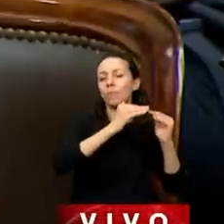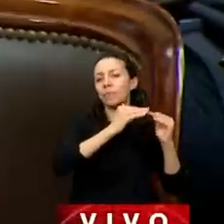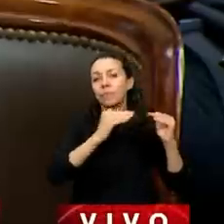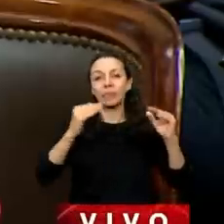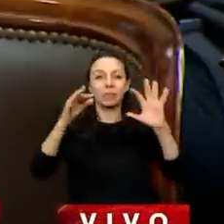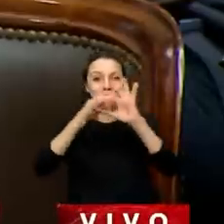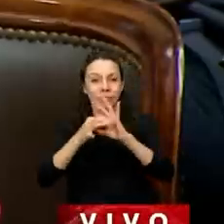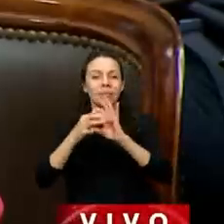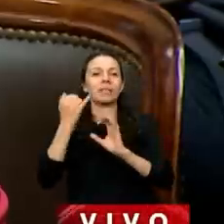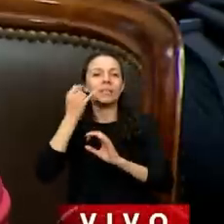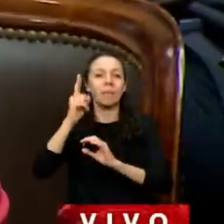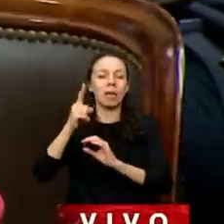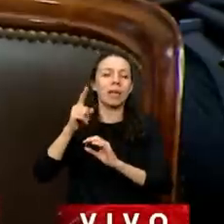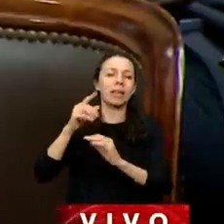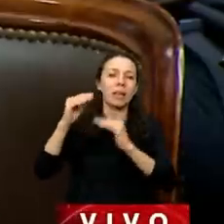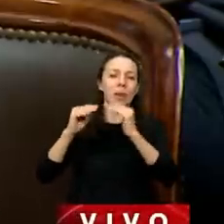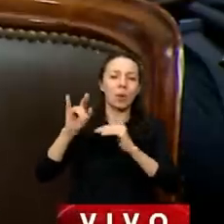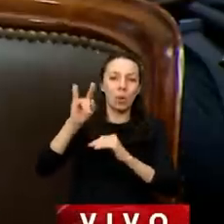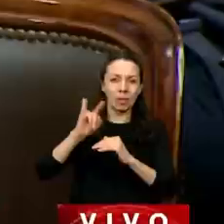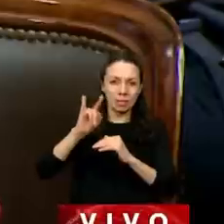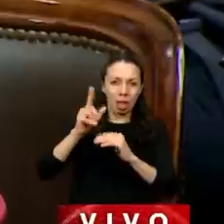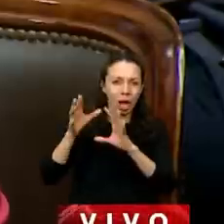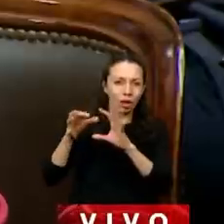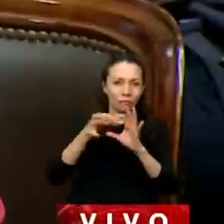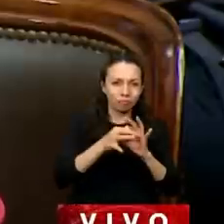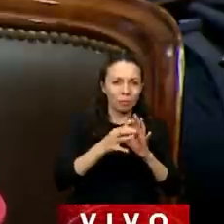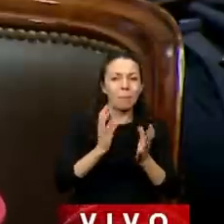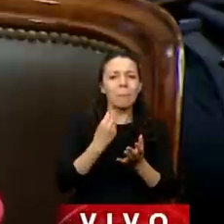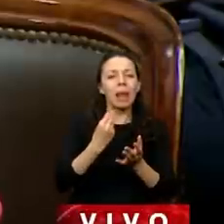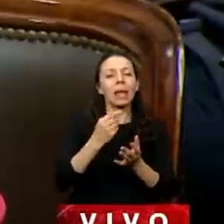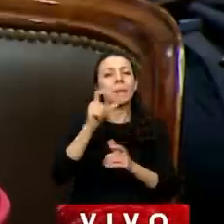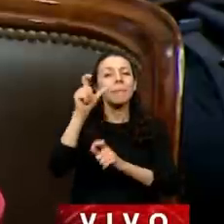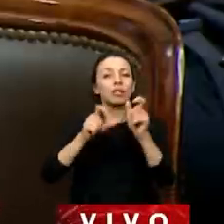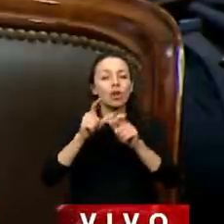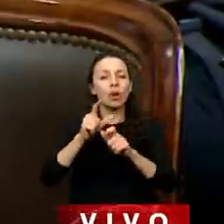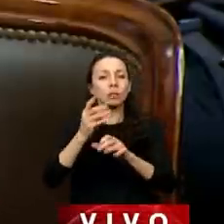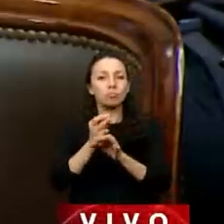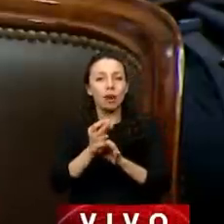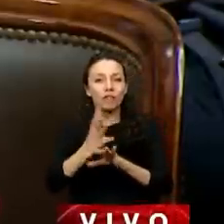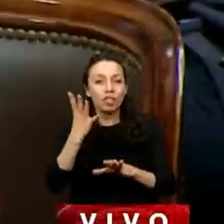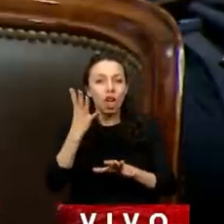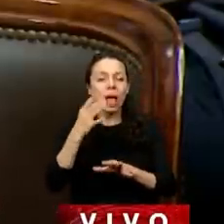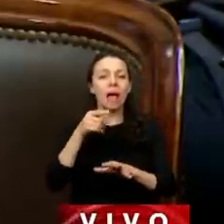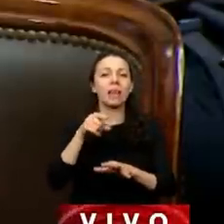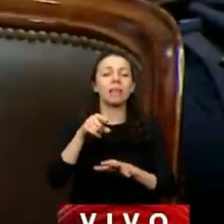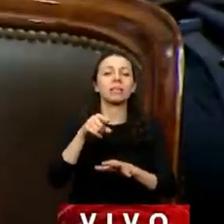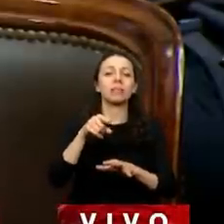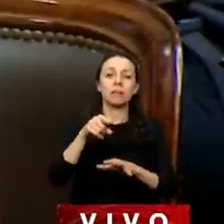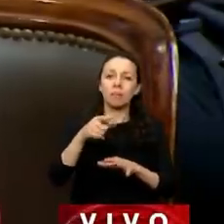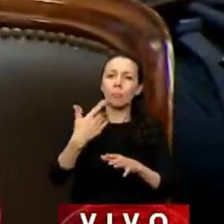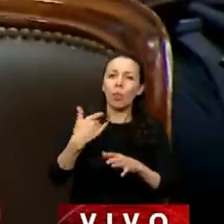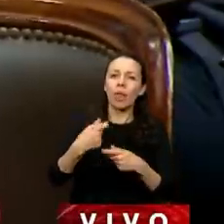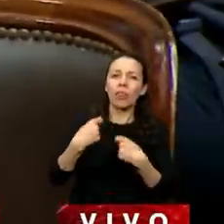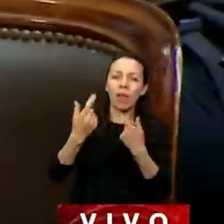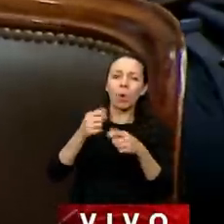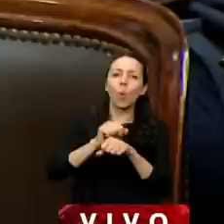superior universitario. ¿Para qué? Para jerarquizar a aquellas profesionales y a aquellos profesionales también con un título